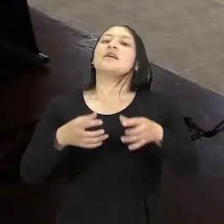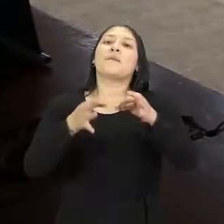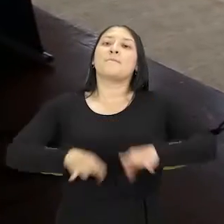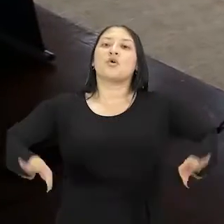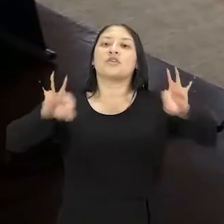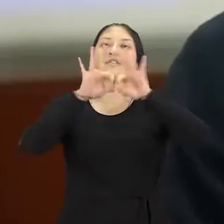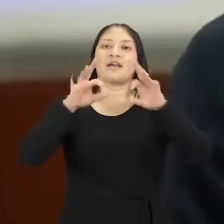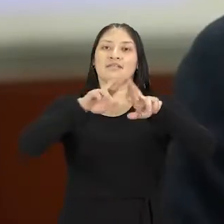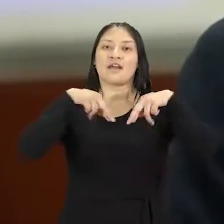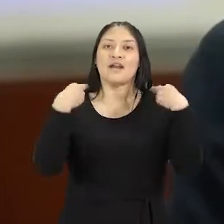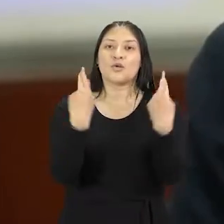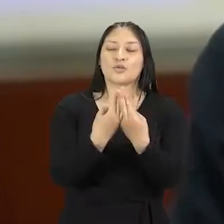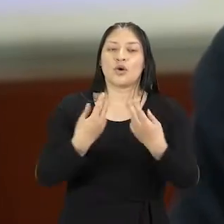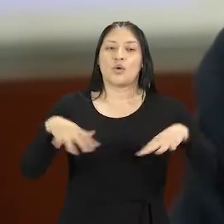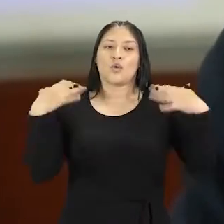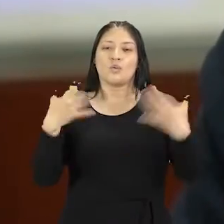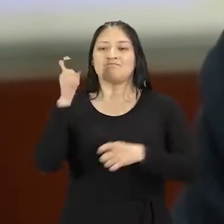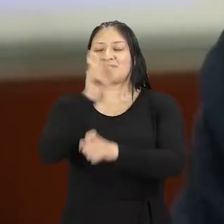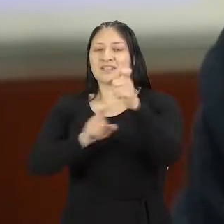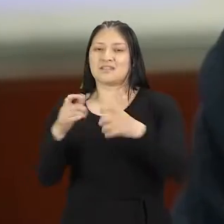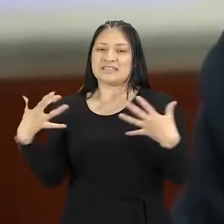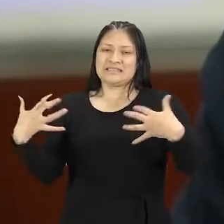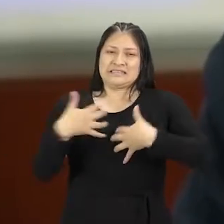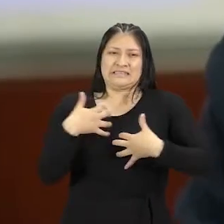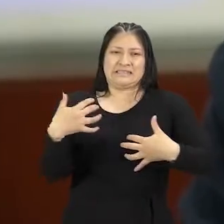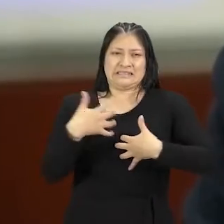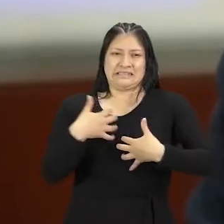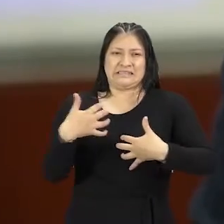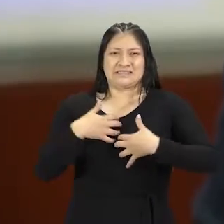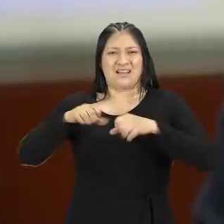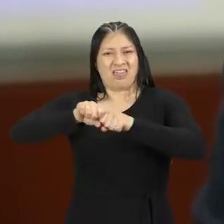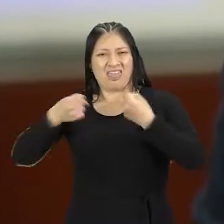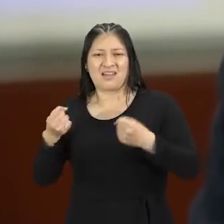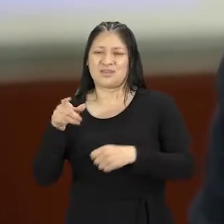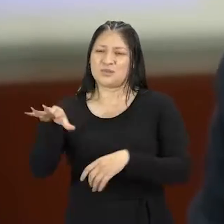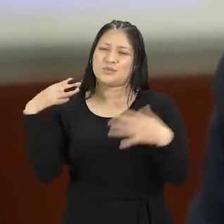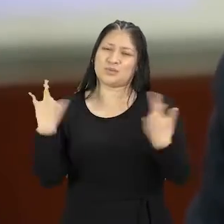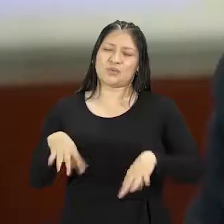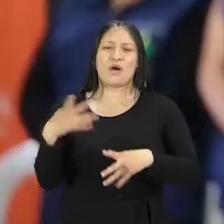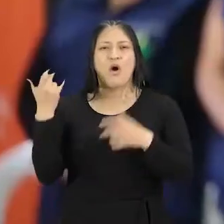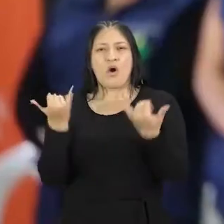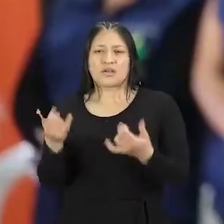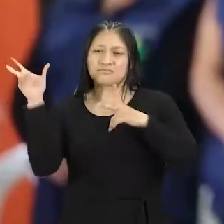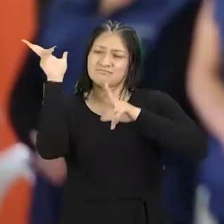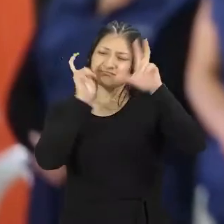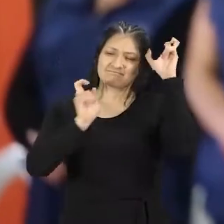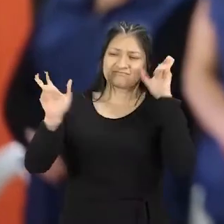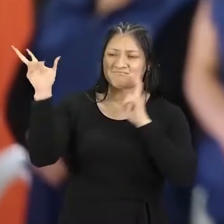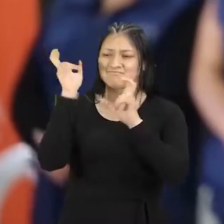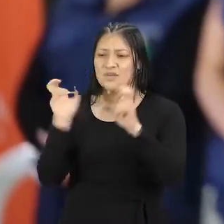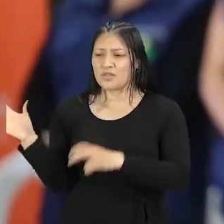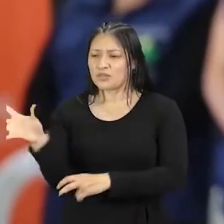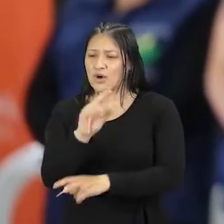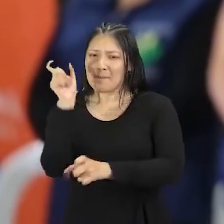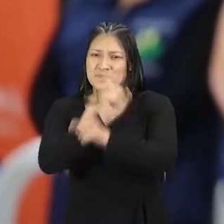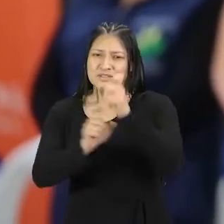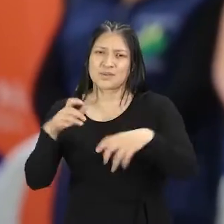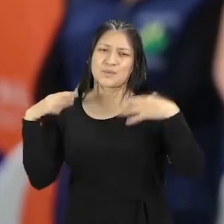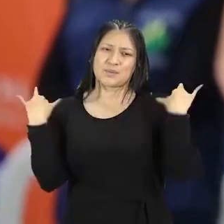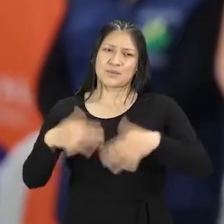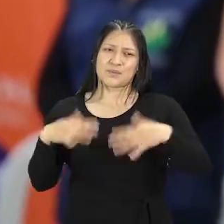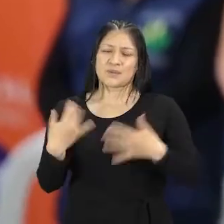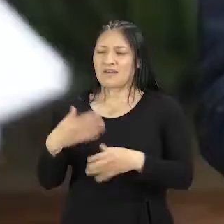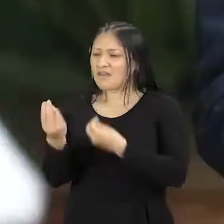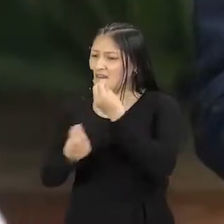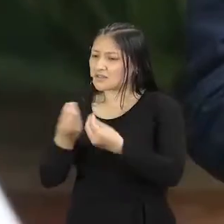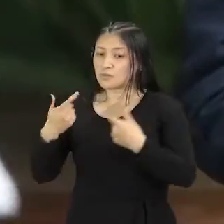muy importante esta reunión con la mesa de víctimas de la ciudad de Pasto. Pudimos compartir, escucharlos, contarles lo que la alcaldía viene